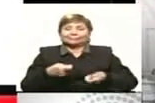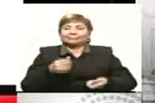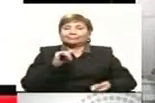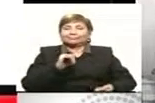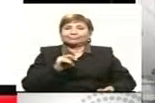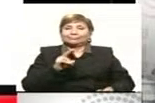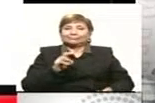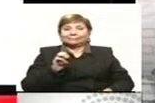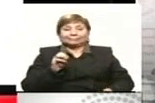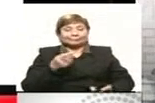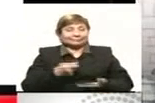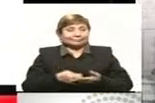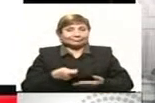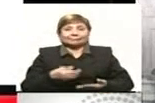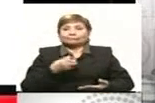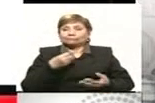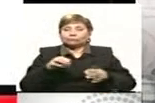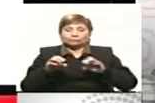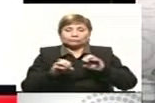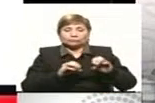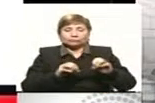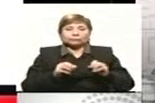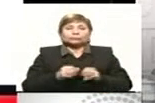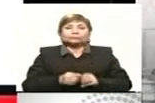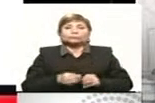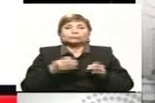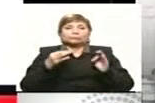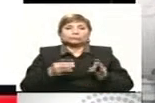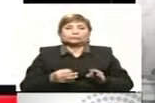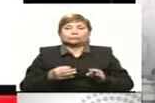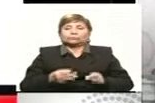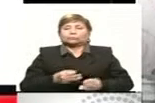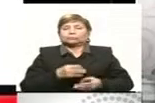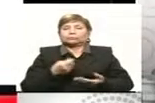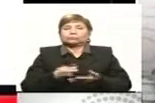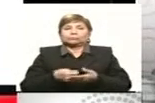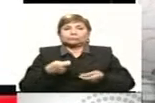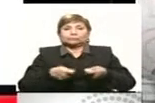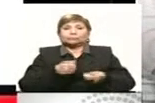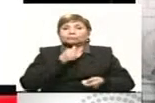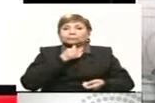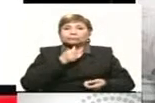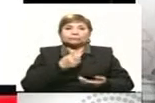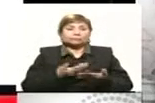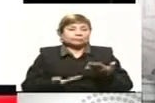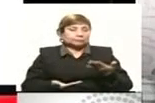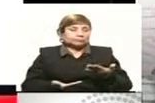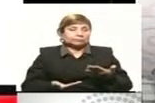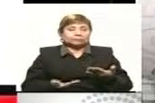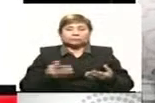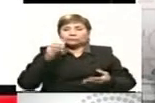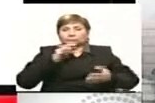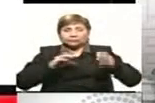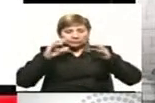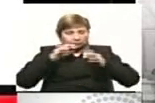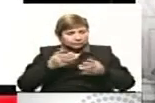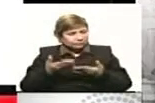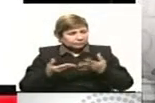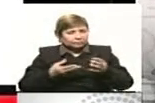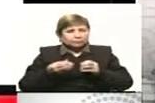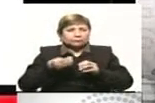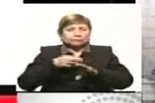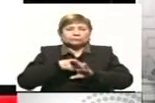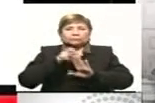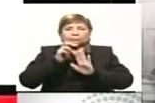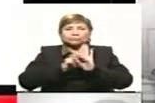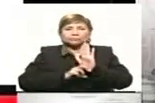tiene una primera actividad que es, digamos, propiamente la promoción de la inversión privada, ¿no? De tratar de buscar